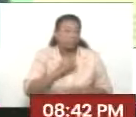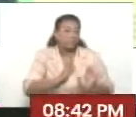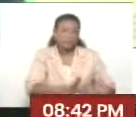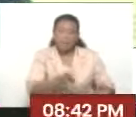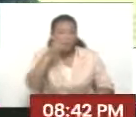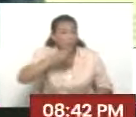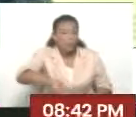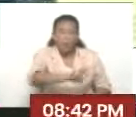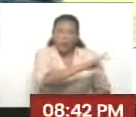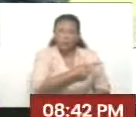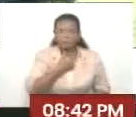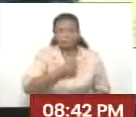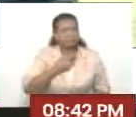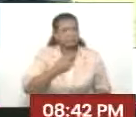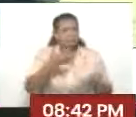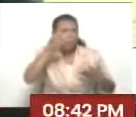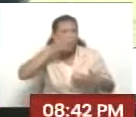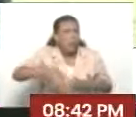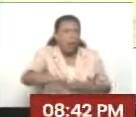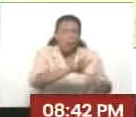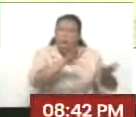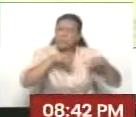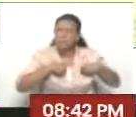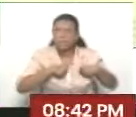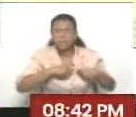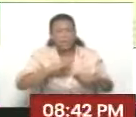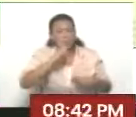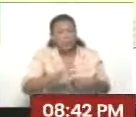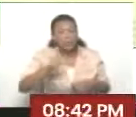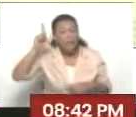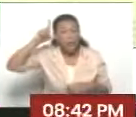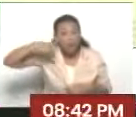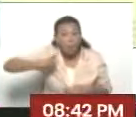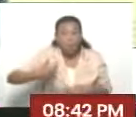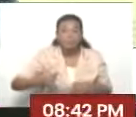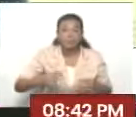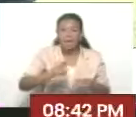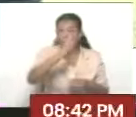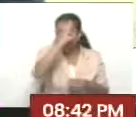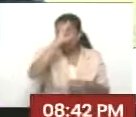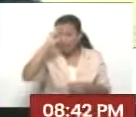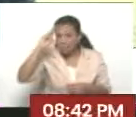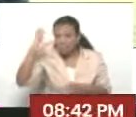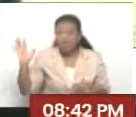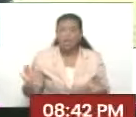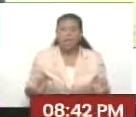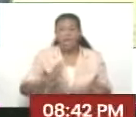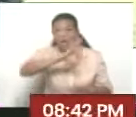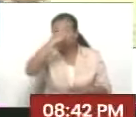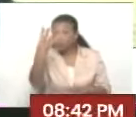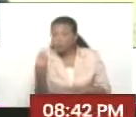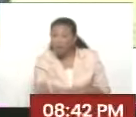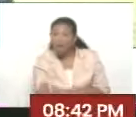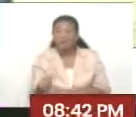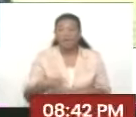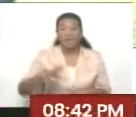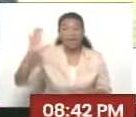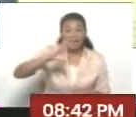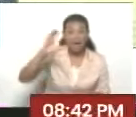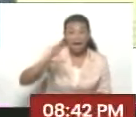ese pueblo indignado en Estados Unidos, en Londres, en Madrid, en Sudáfrica, en